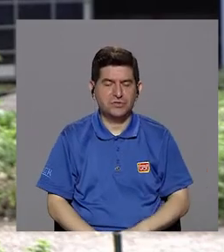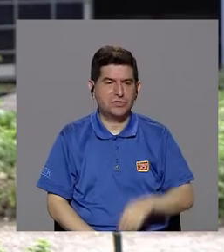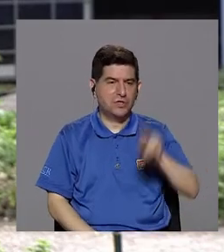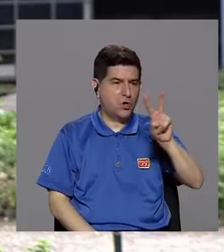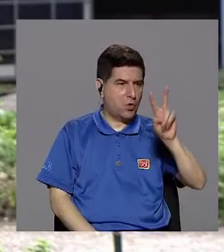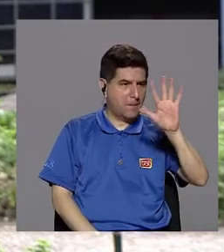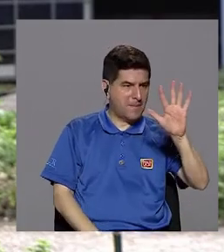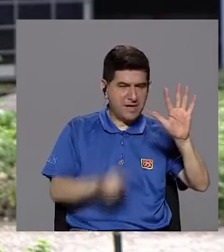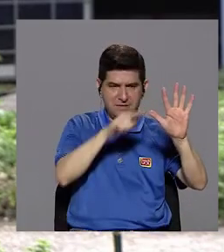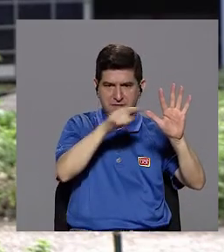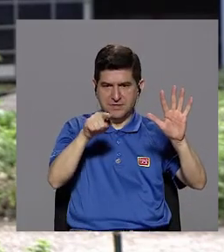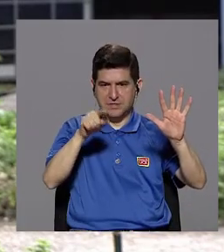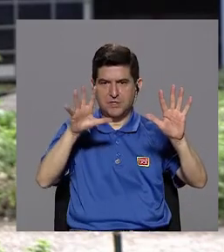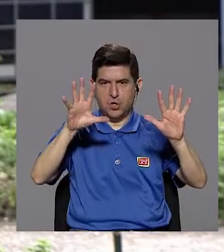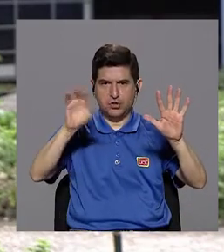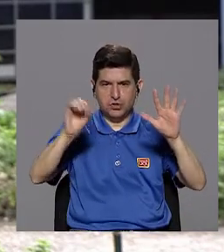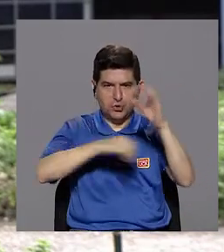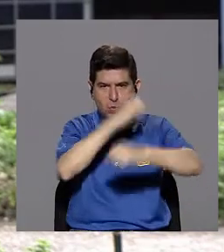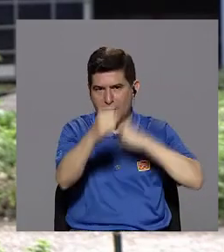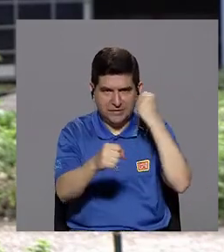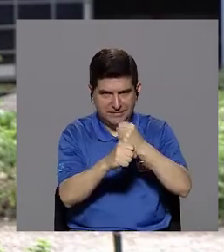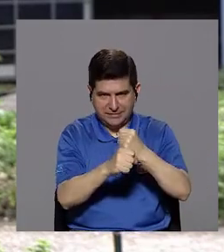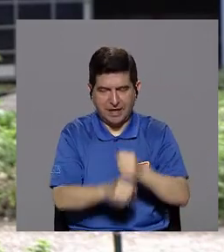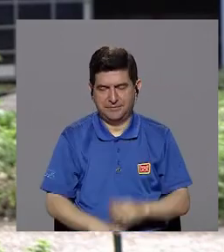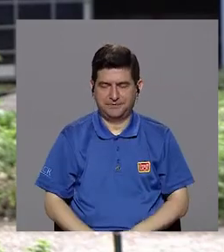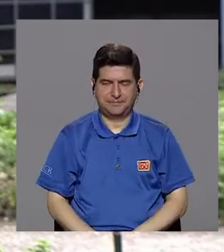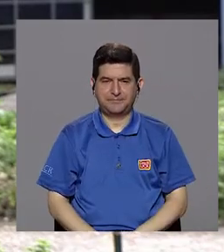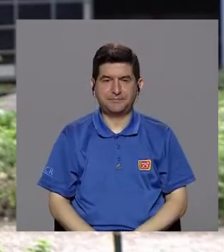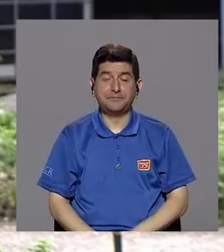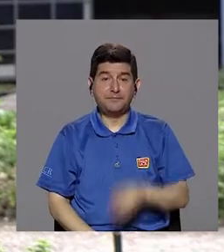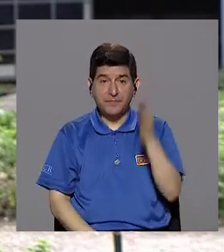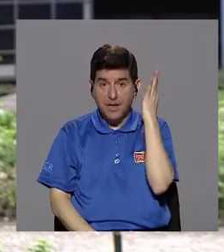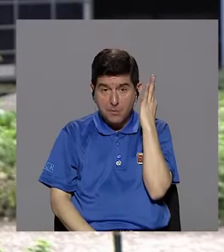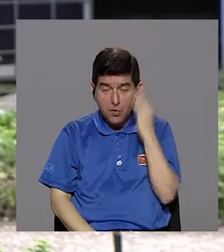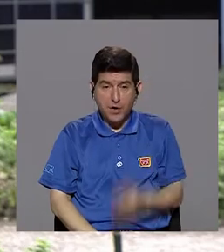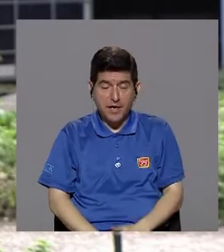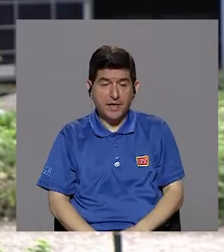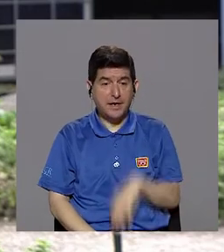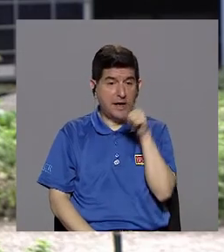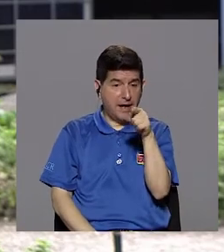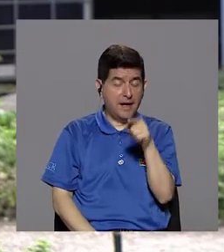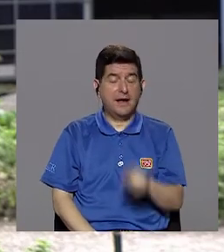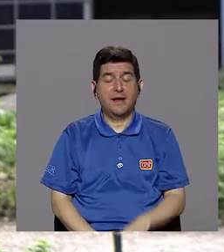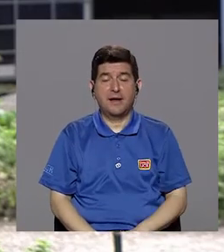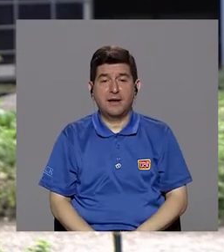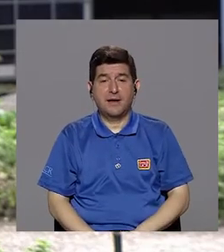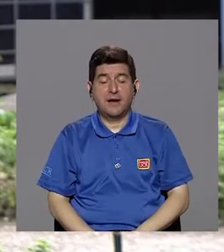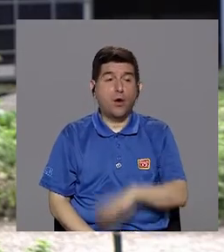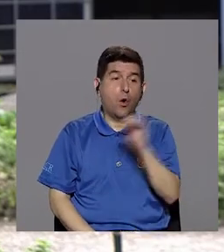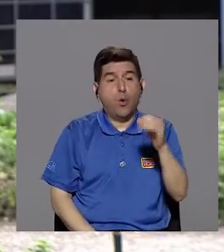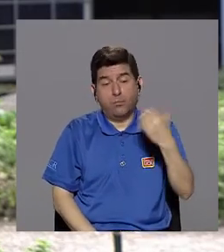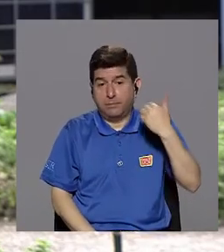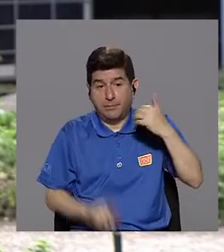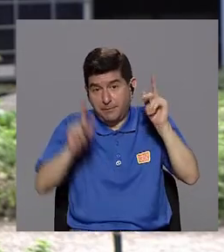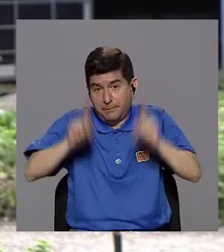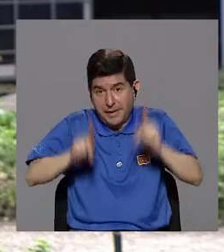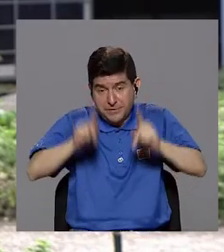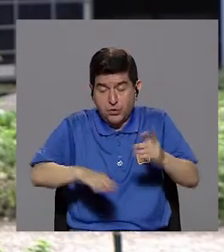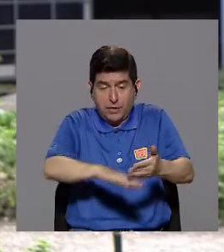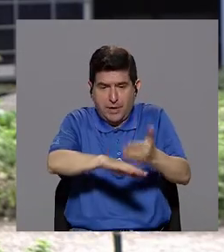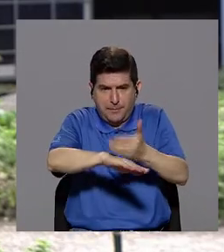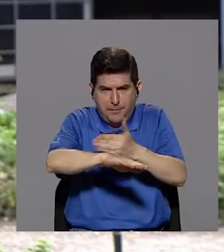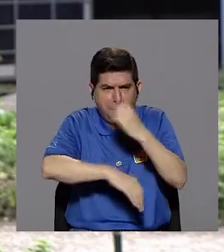los 25 y los 50 años. Conforme la mujer va avanzando o la persona va avanzando en edad, es